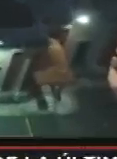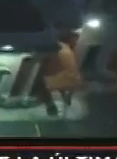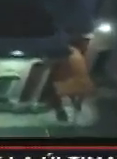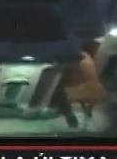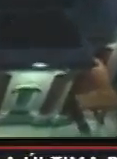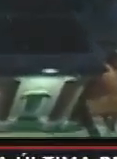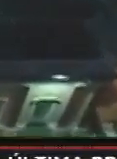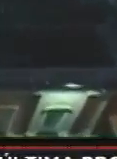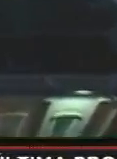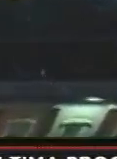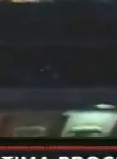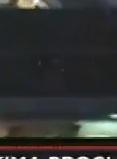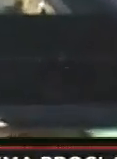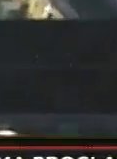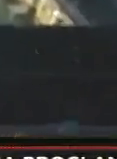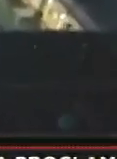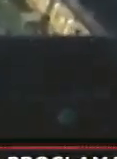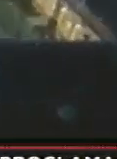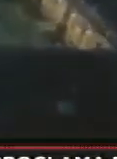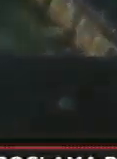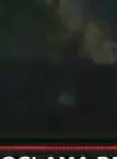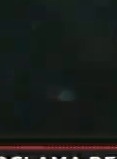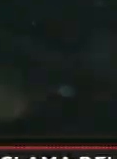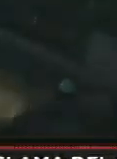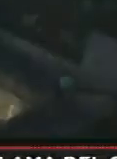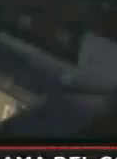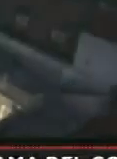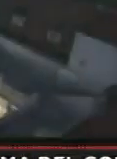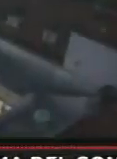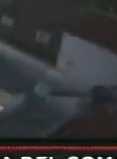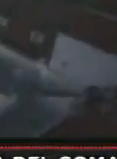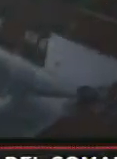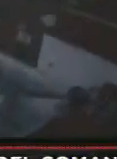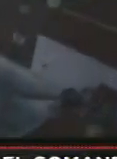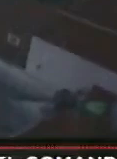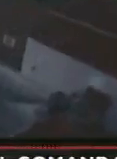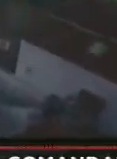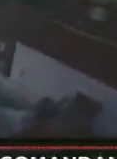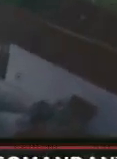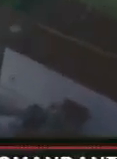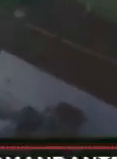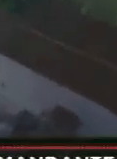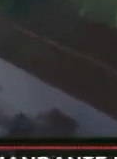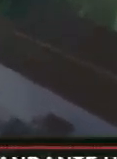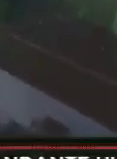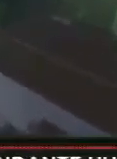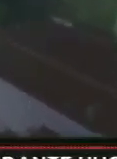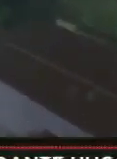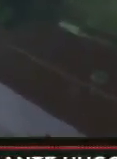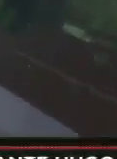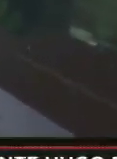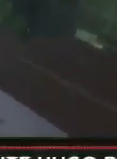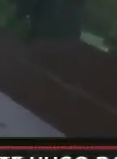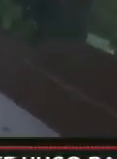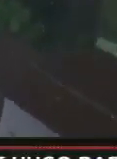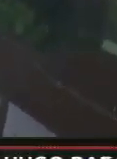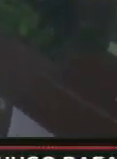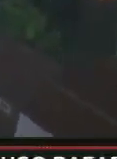y lealtad. Me dirijo a ustedes, obligado por las circunstancias. Y le di un mensaje a nuestro pueblo